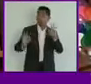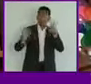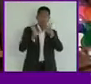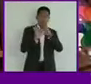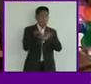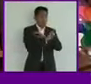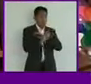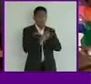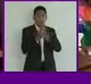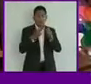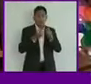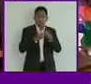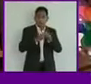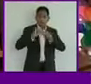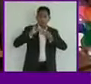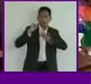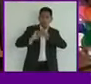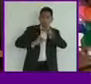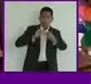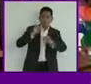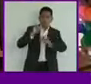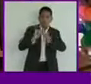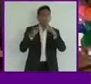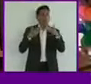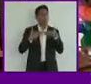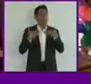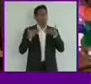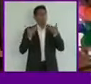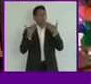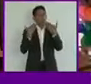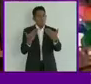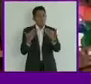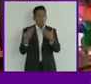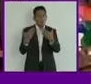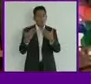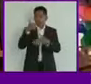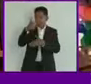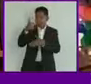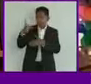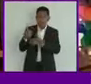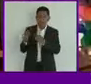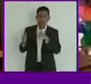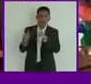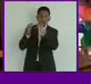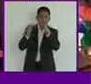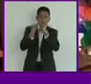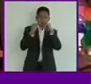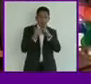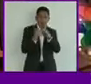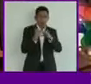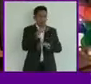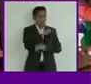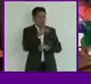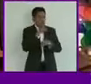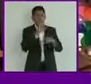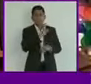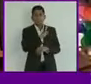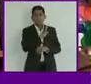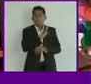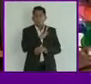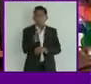que a veces representamos y se vayan acercando, ¿no? De ahí que yo les decía, tomen los espacios públicos, tomen los espacios que les vamos dando, porque